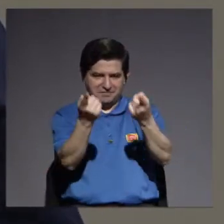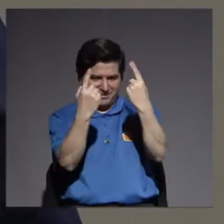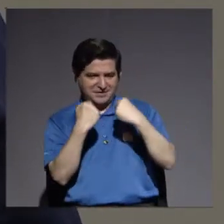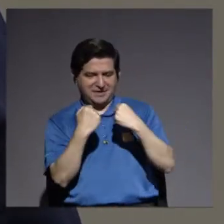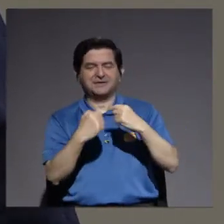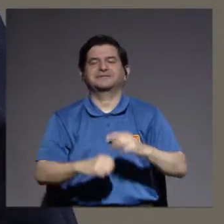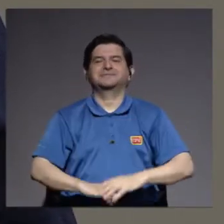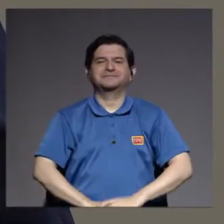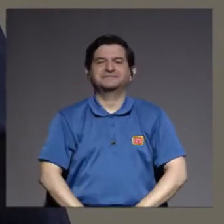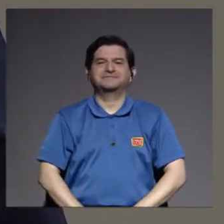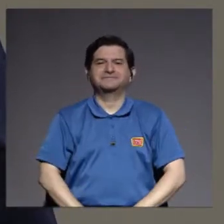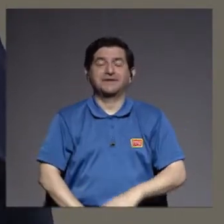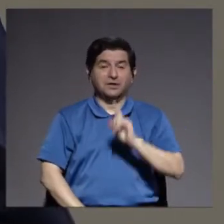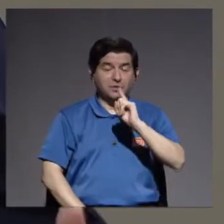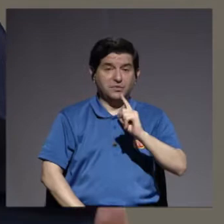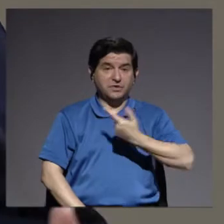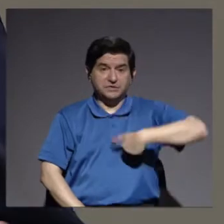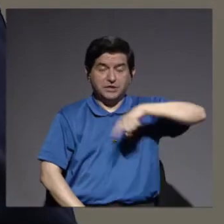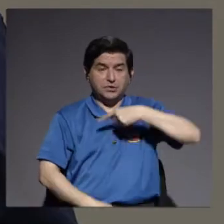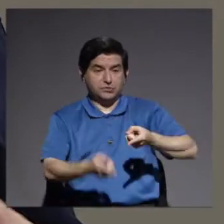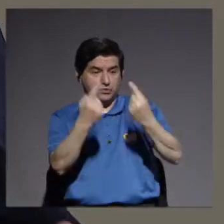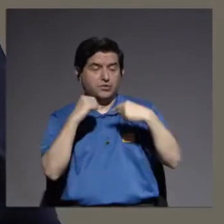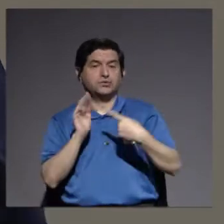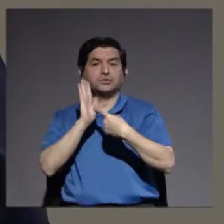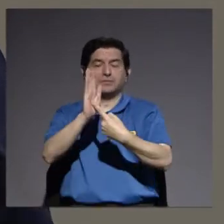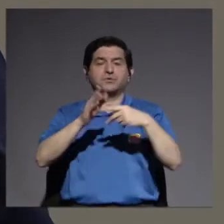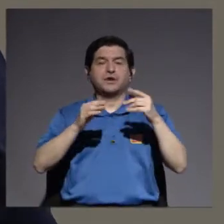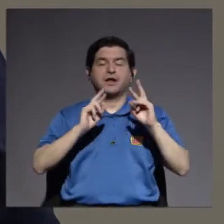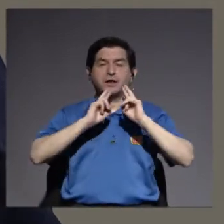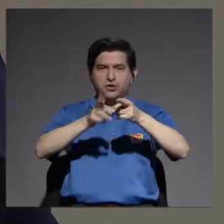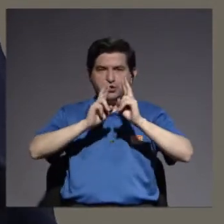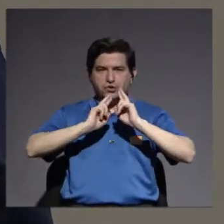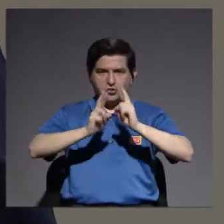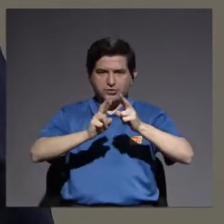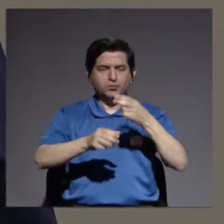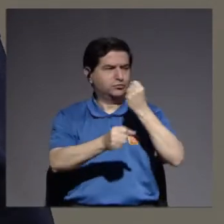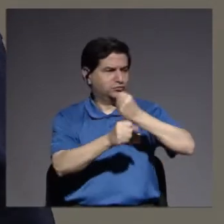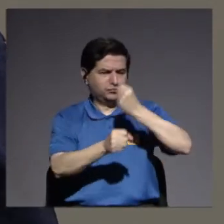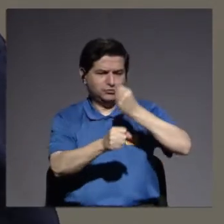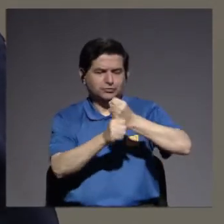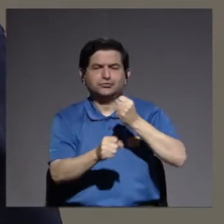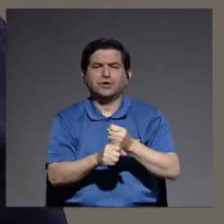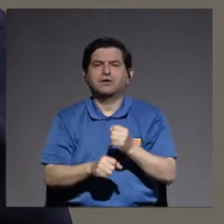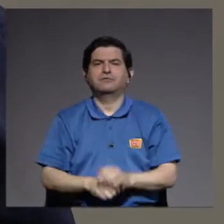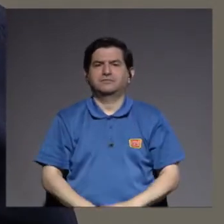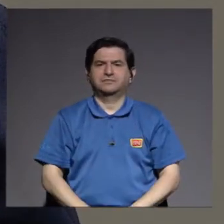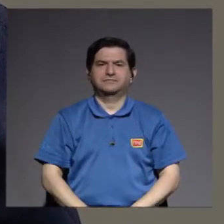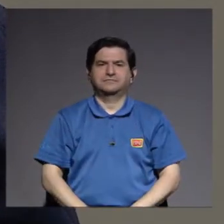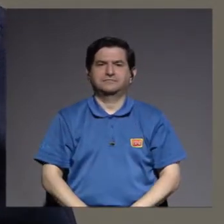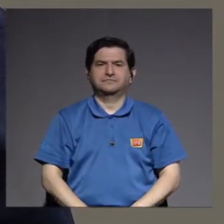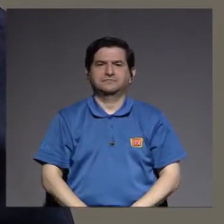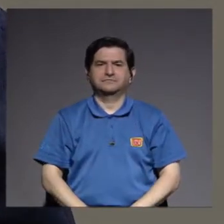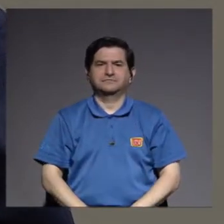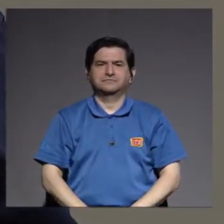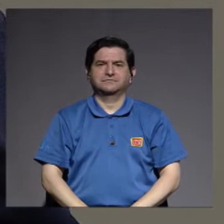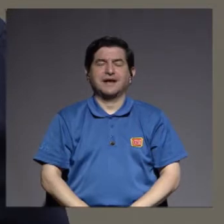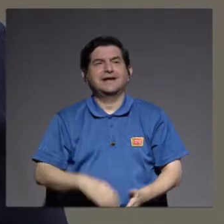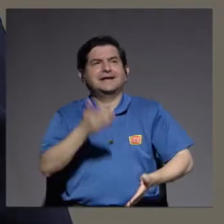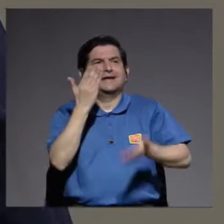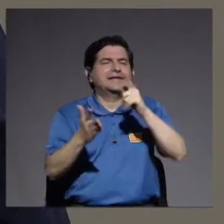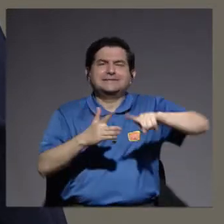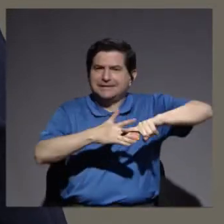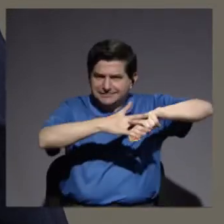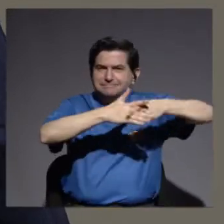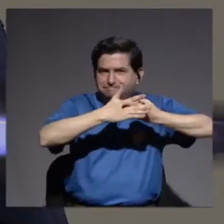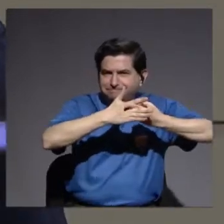mencionábamos, nosotros venimos a presentar los resultados de este trabajo que se realizó. Tal vez para empezar